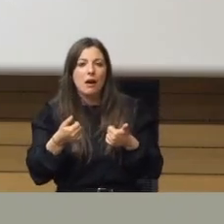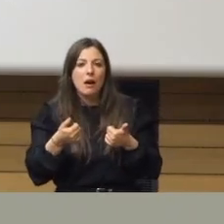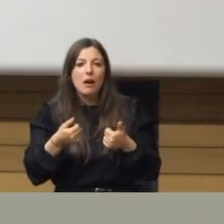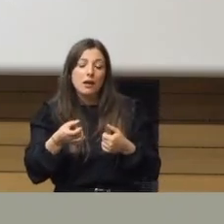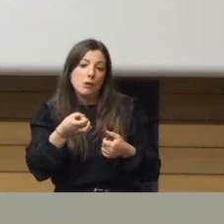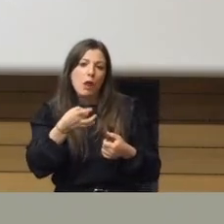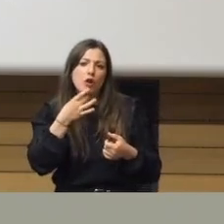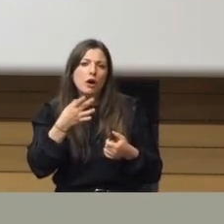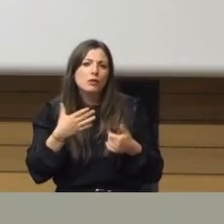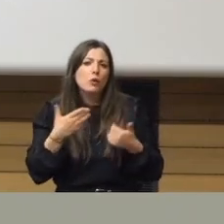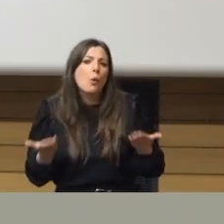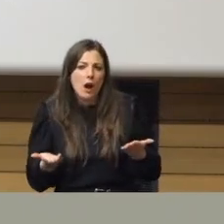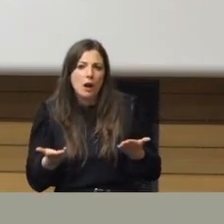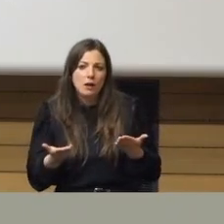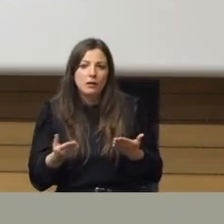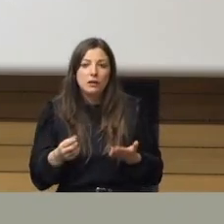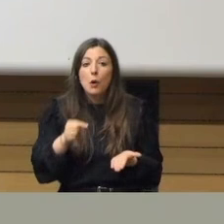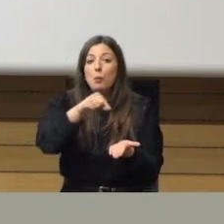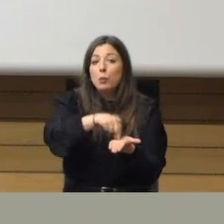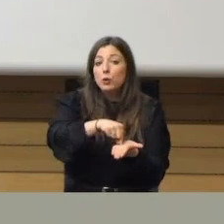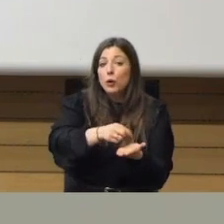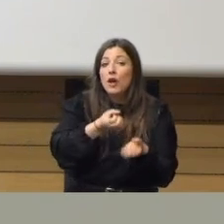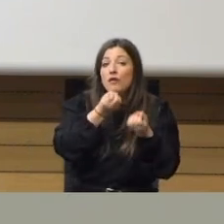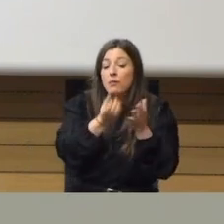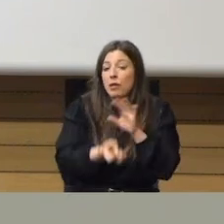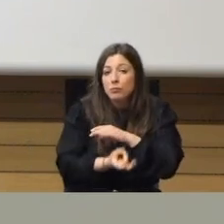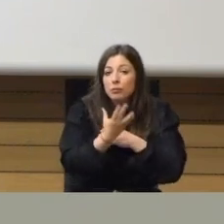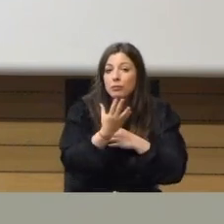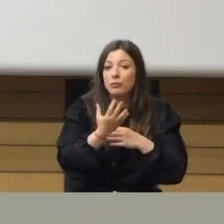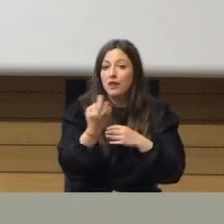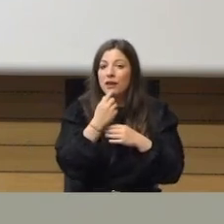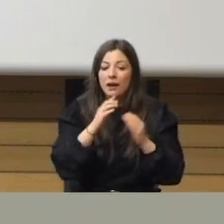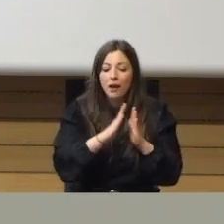Sí, montamos puntos de información. ¿Y qué lleváis? Pues los folletos de los institutos.